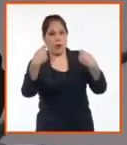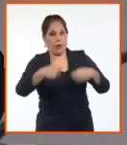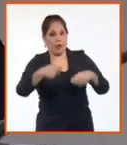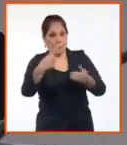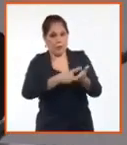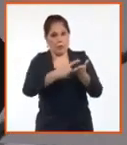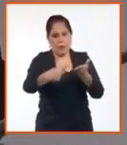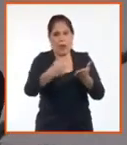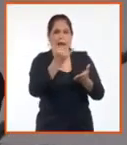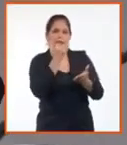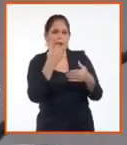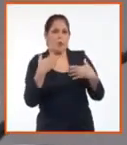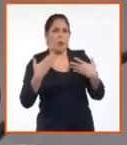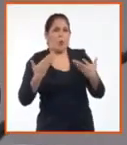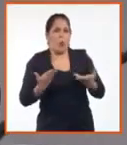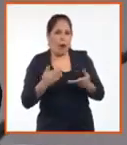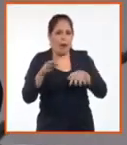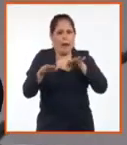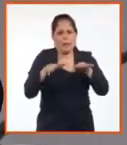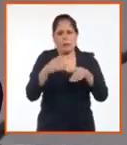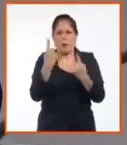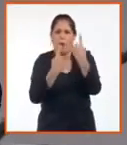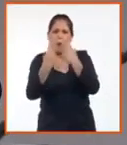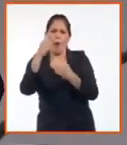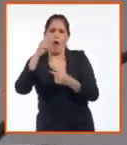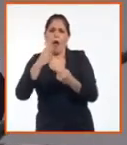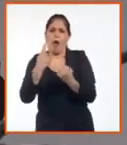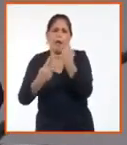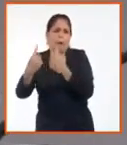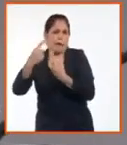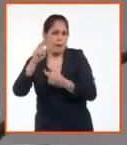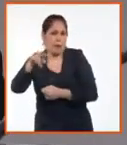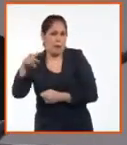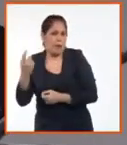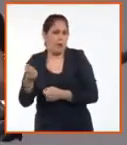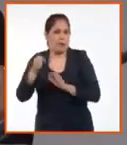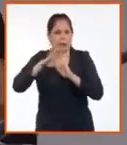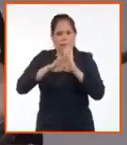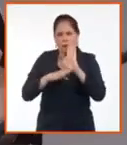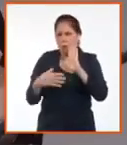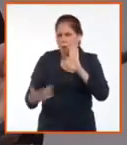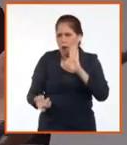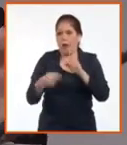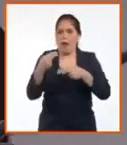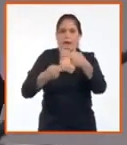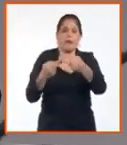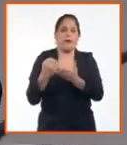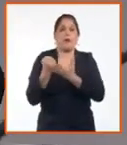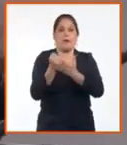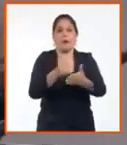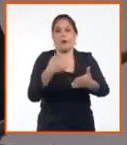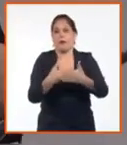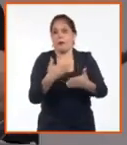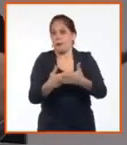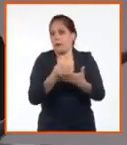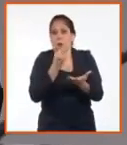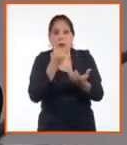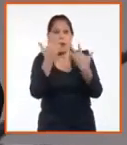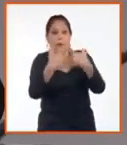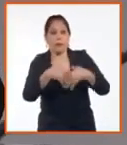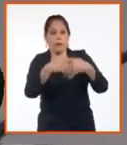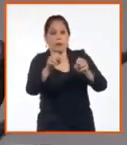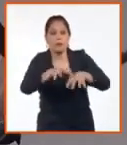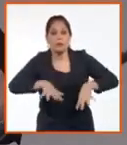a estar afectada que qué acciones tenemos que buscar qué medida que media toma que hacer para llevar a la empresa que tiene una situación determinada